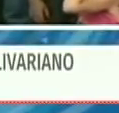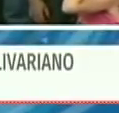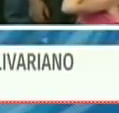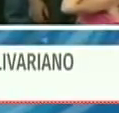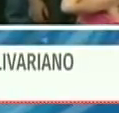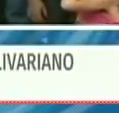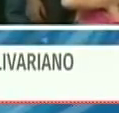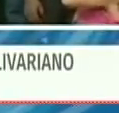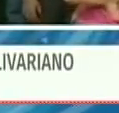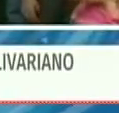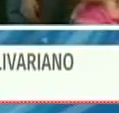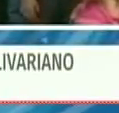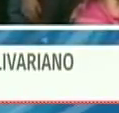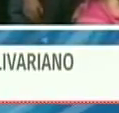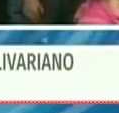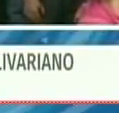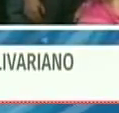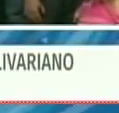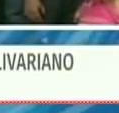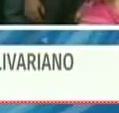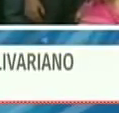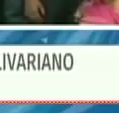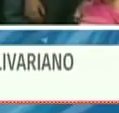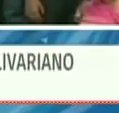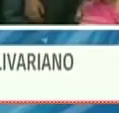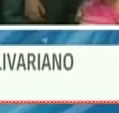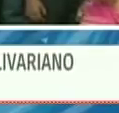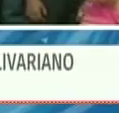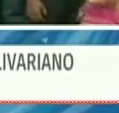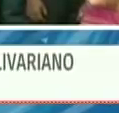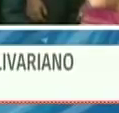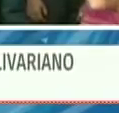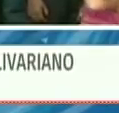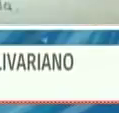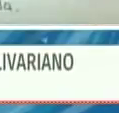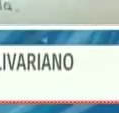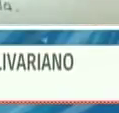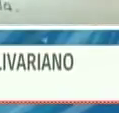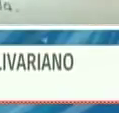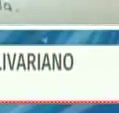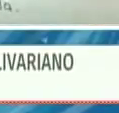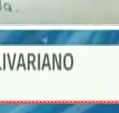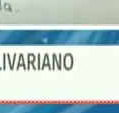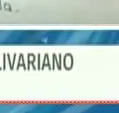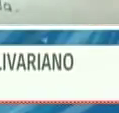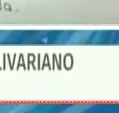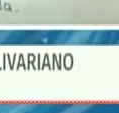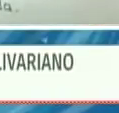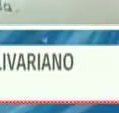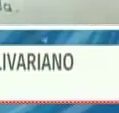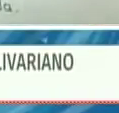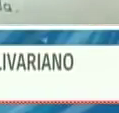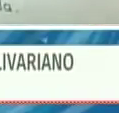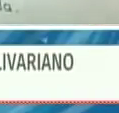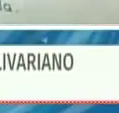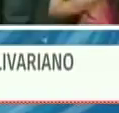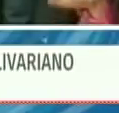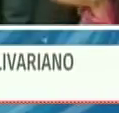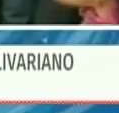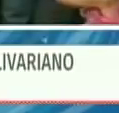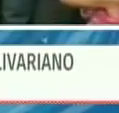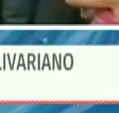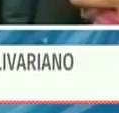garantizando. Y bueno, y con alegría, como hacemos nuestros actos, con mucho amor, con mucho entusiasmo. Muchas